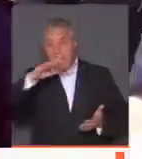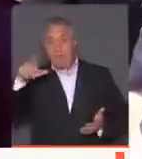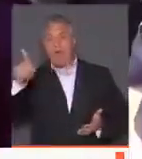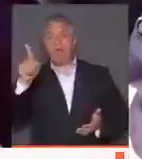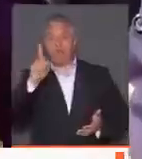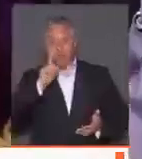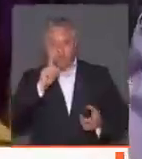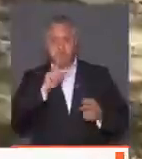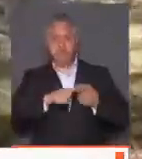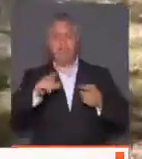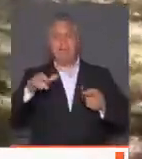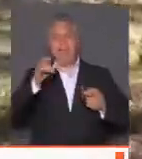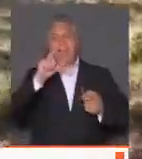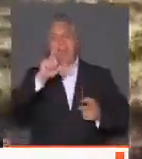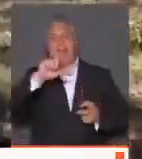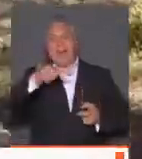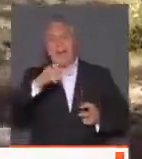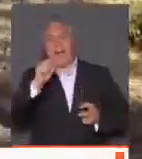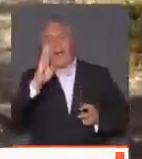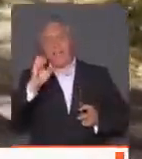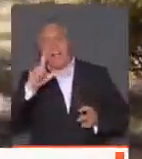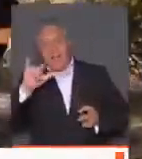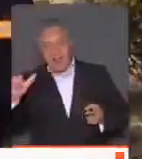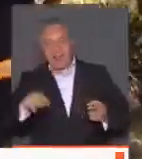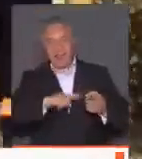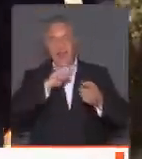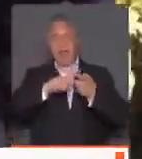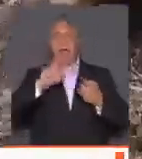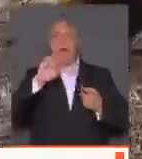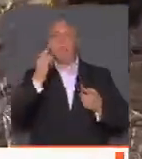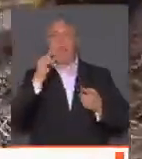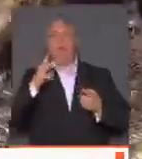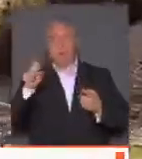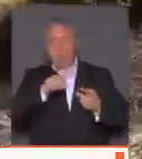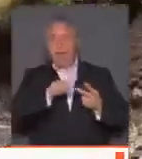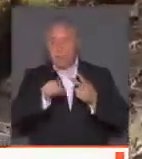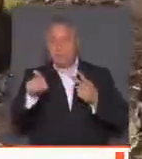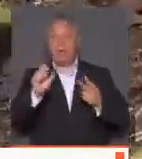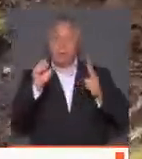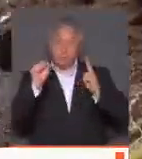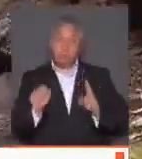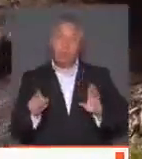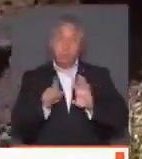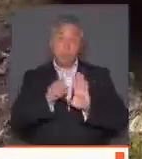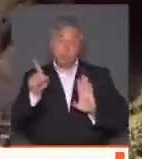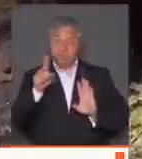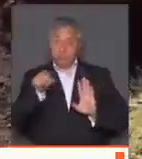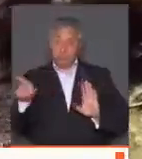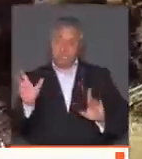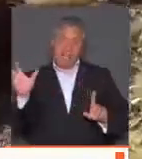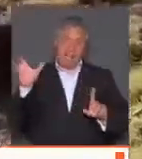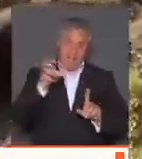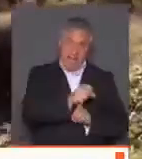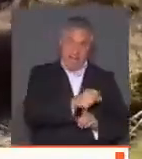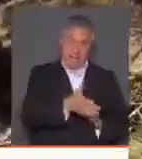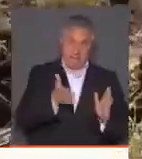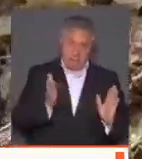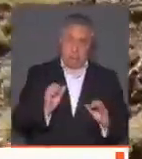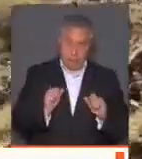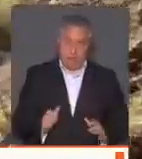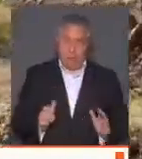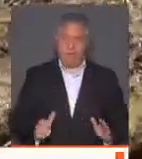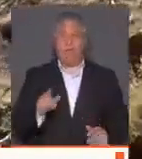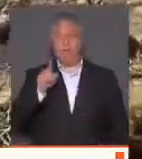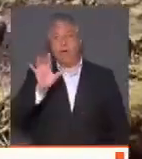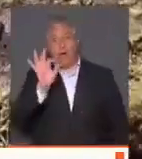como jabalíes y Pumas por lo que no se descarta que Nazario haya sido atacado por uno de ellos pero tampoco quizás haya perdido